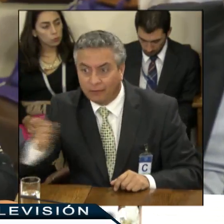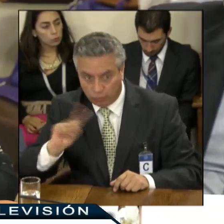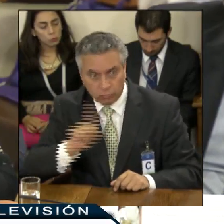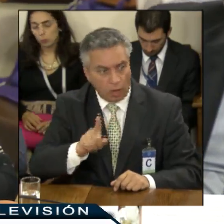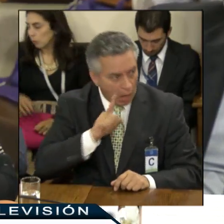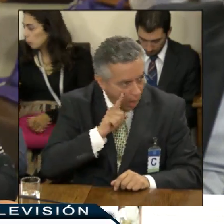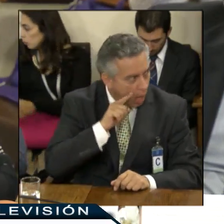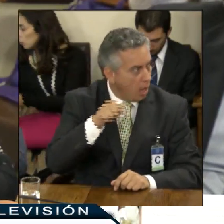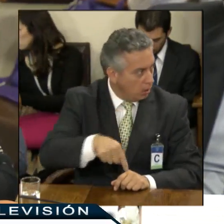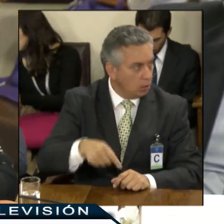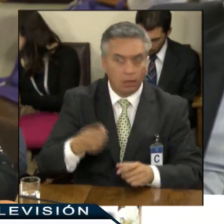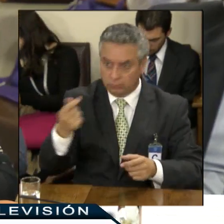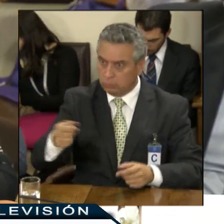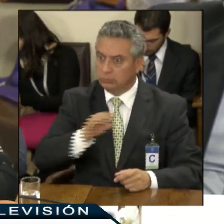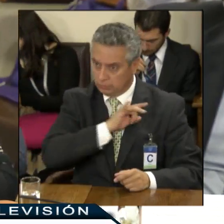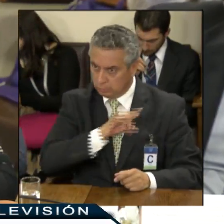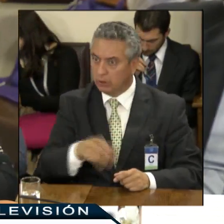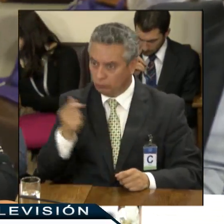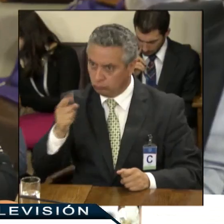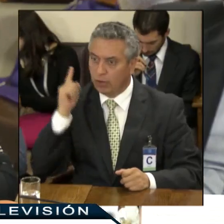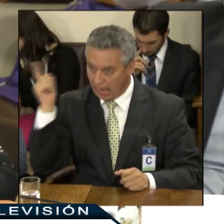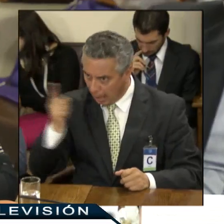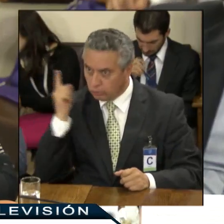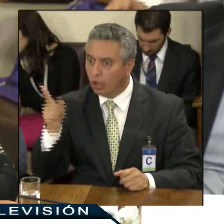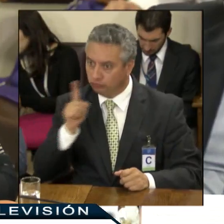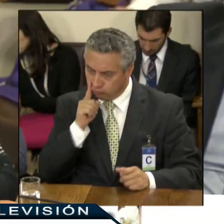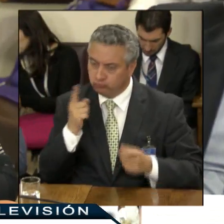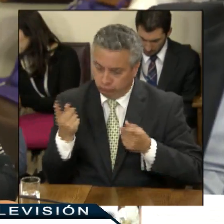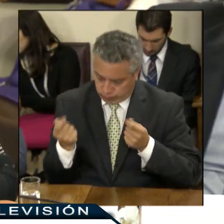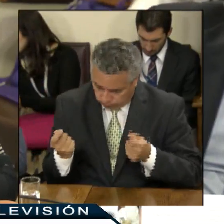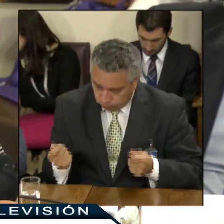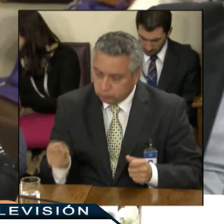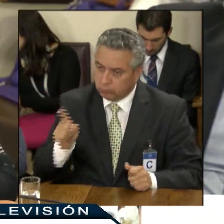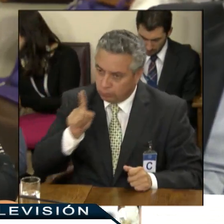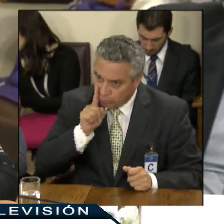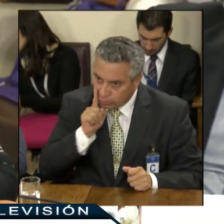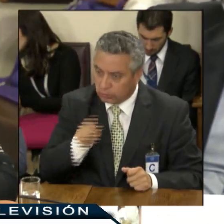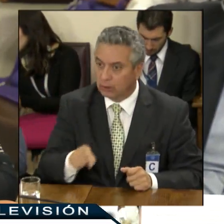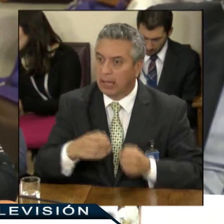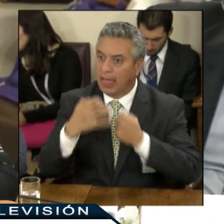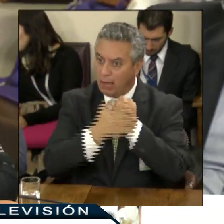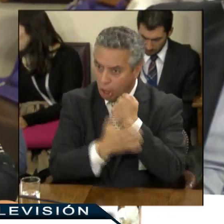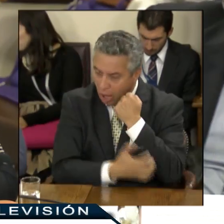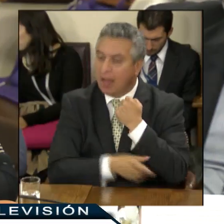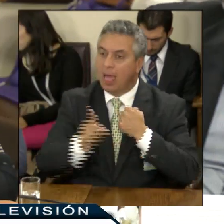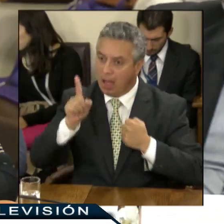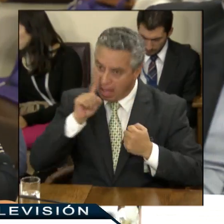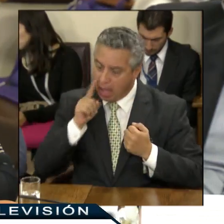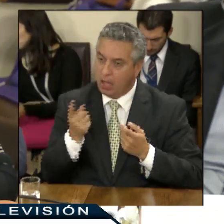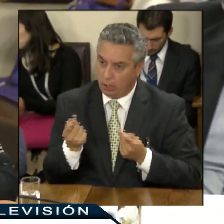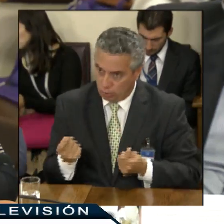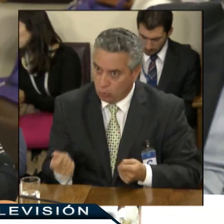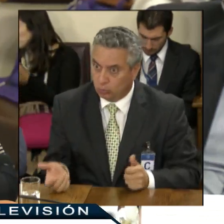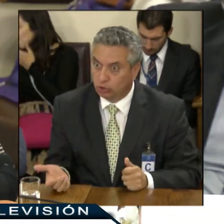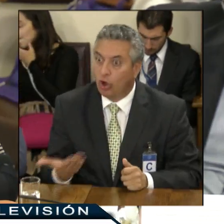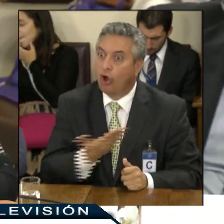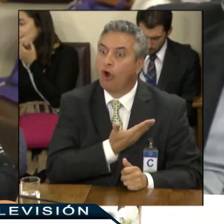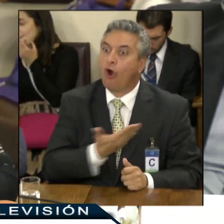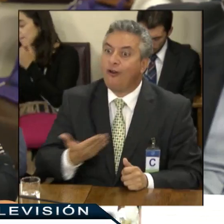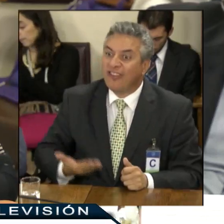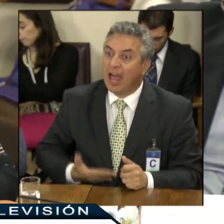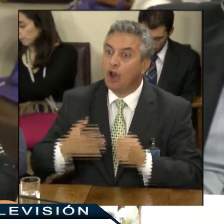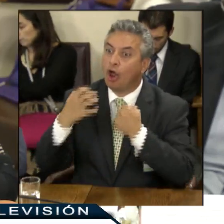existen recursos a nivel nacional existen existen recursos a nivel regional los gobiernos